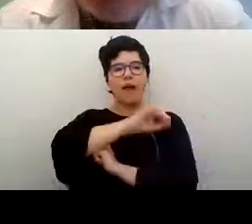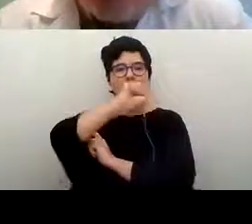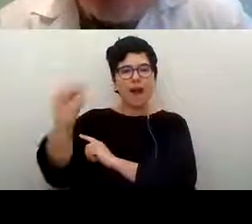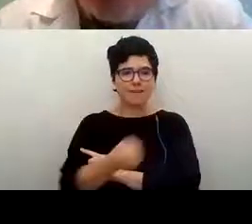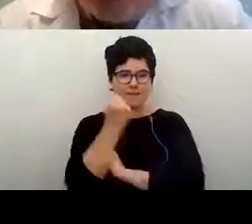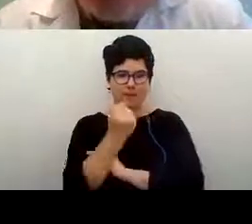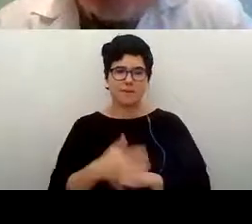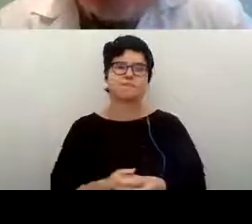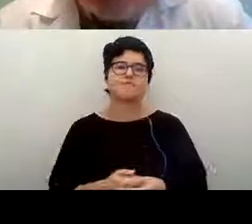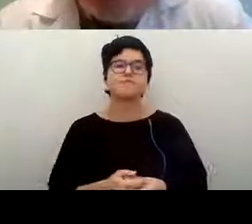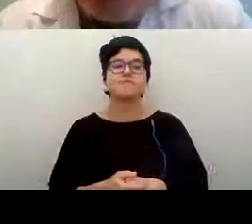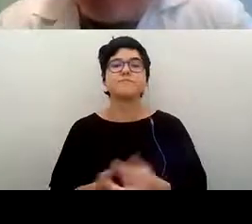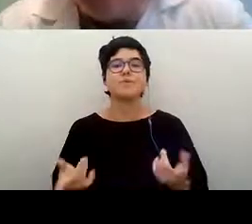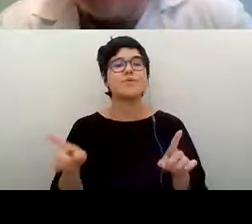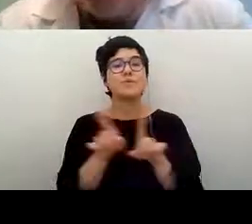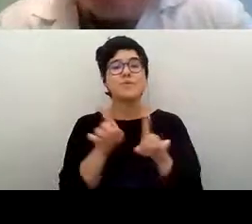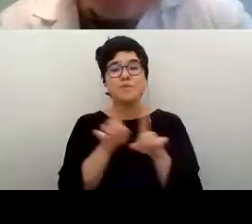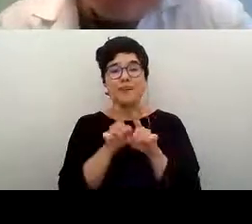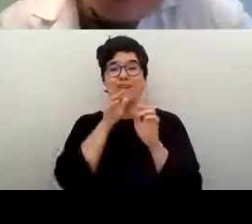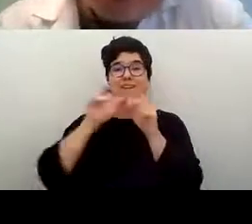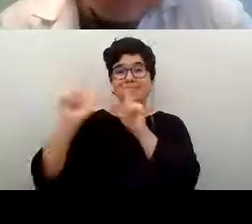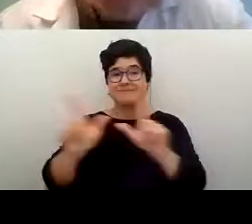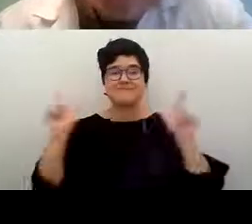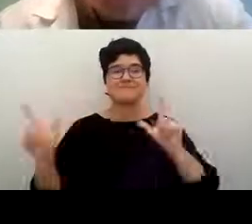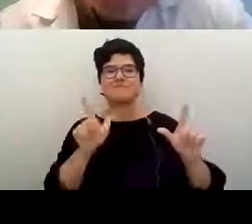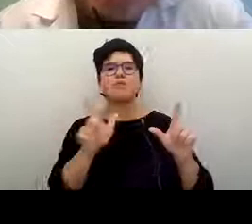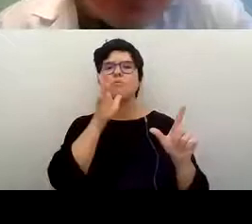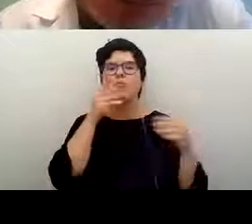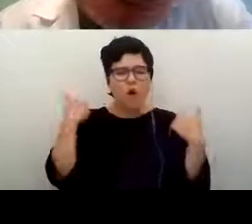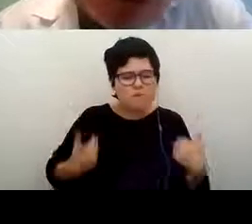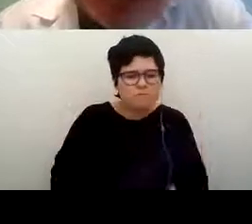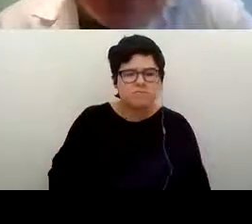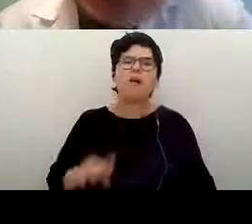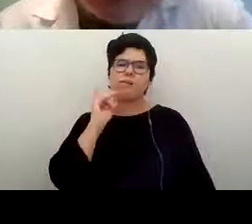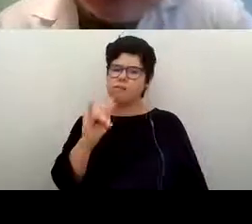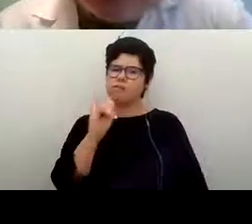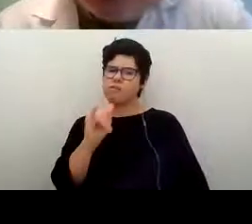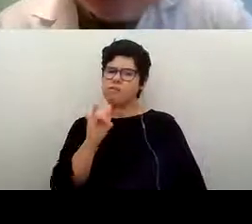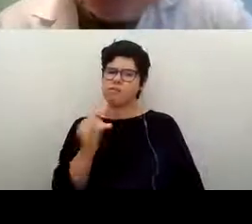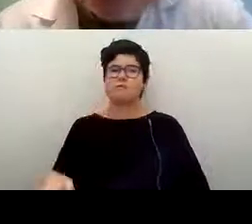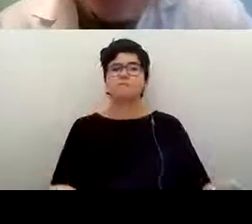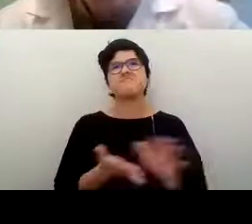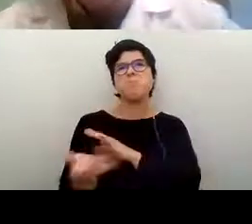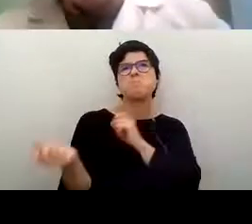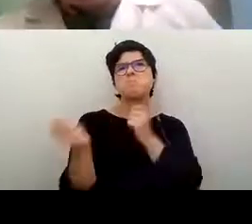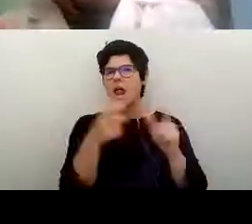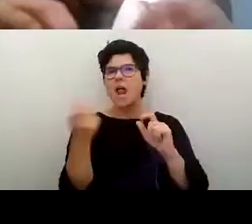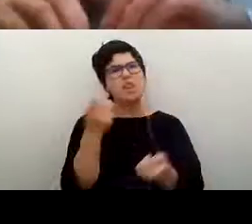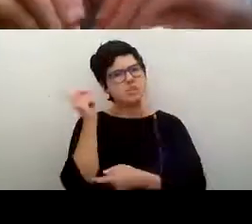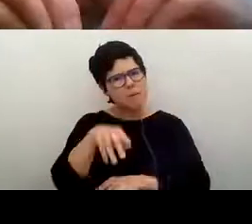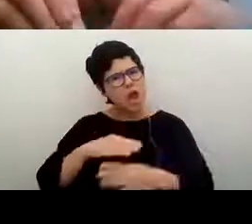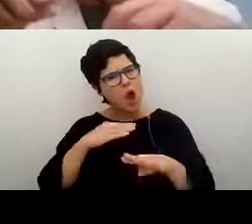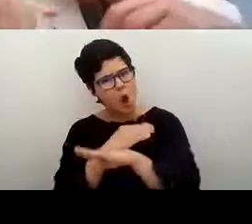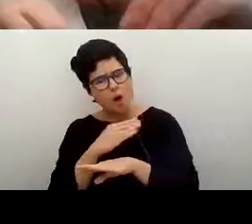tiene su motivo fisiológico. Padecemos algo similar en otoño, en aquel